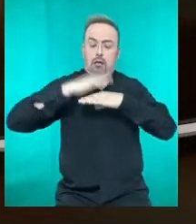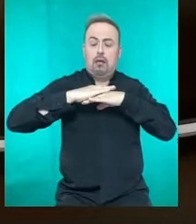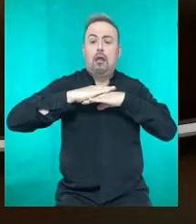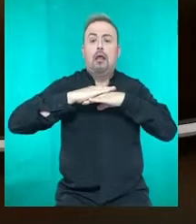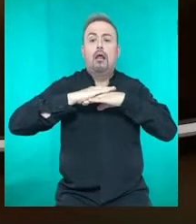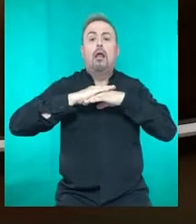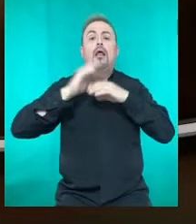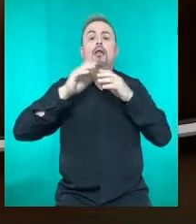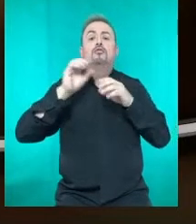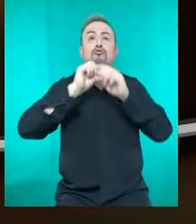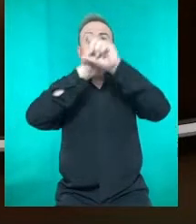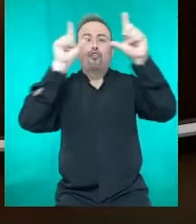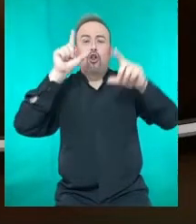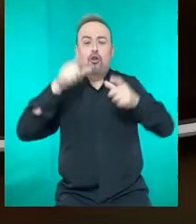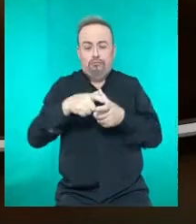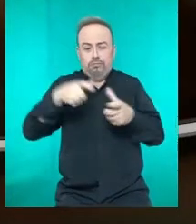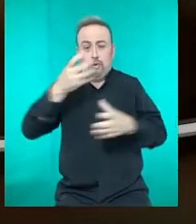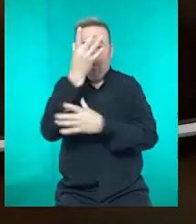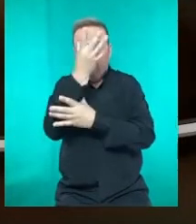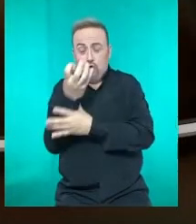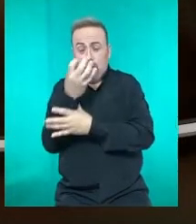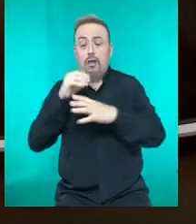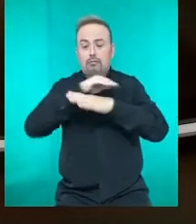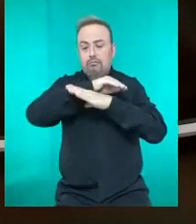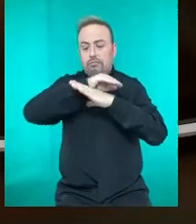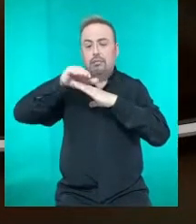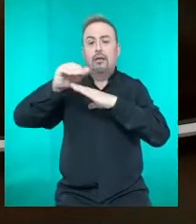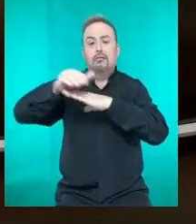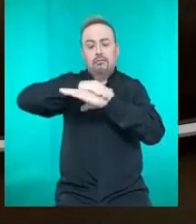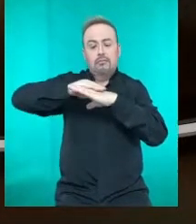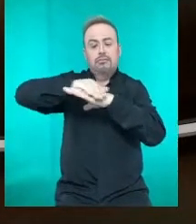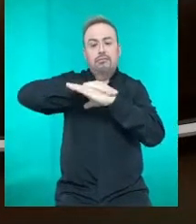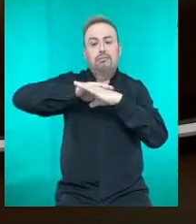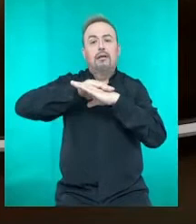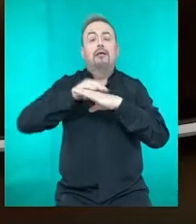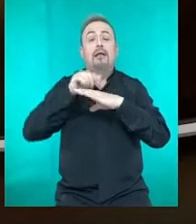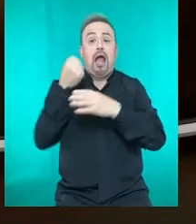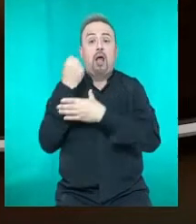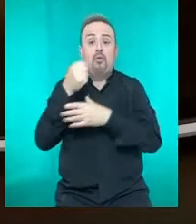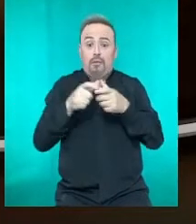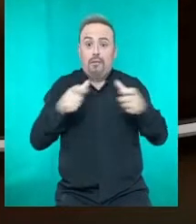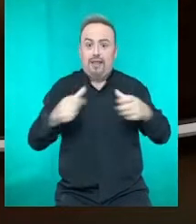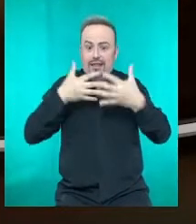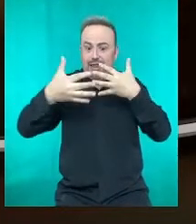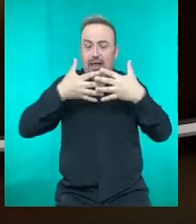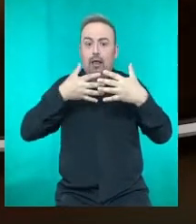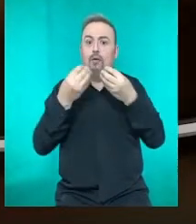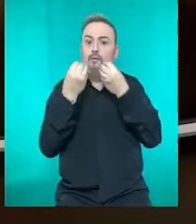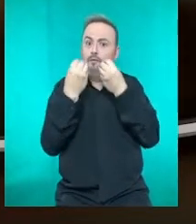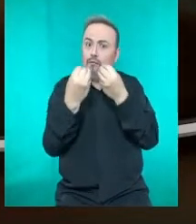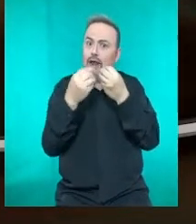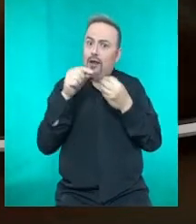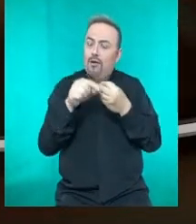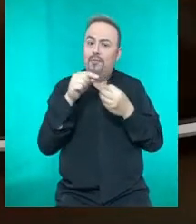una protección aún mayor y aún más fácil de limpiar que el propio panel solar. Por lo tanto, esto ha sido un impacto